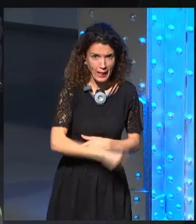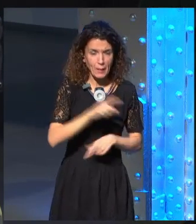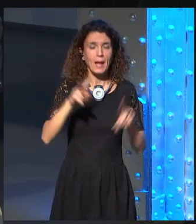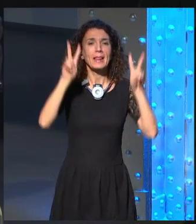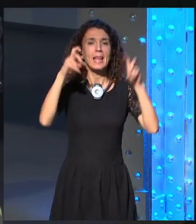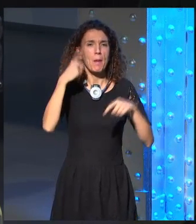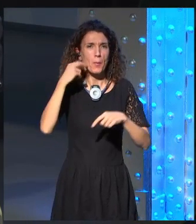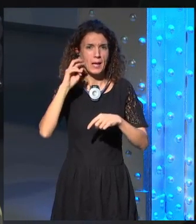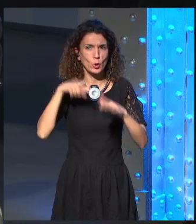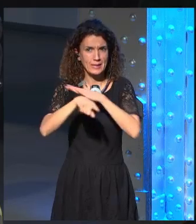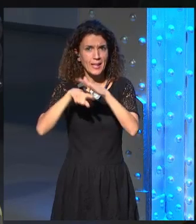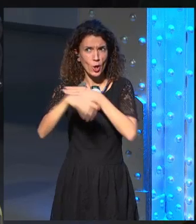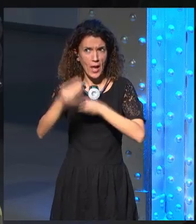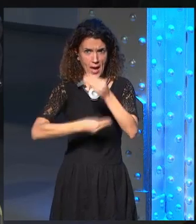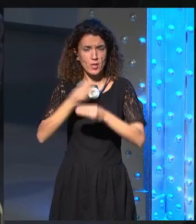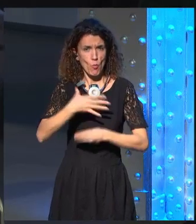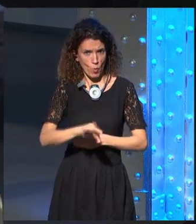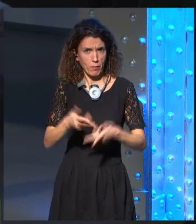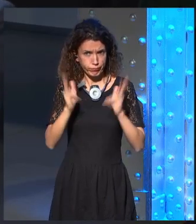temas bancarios y demás. Es posible.